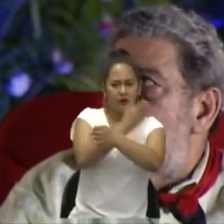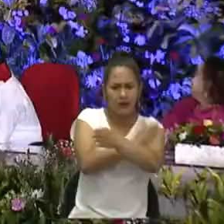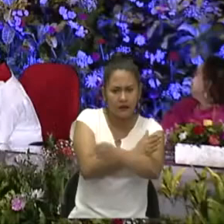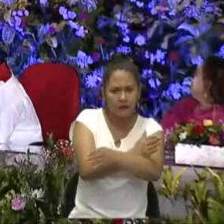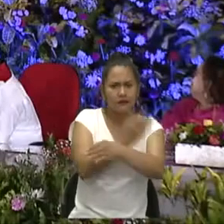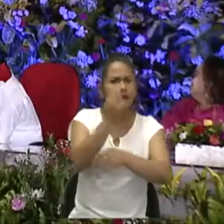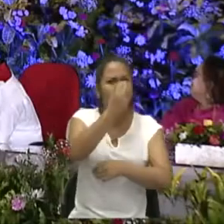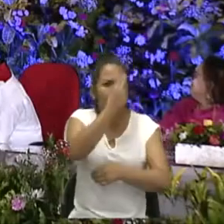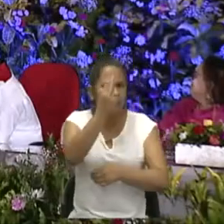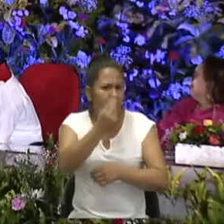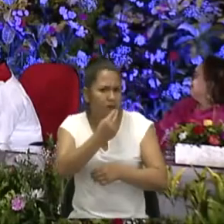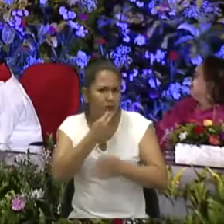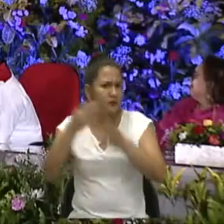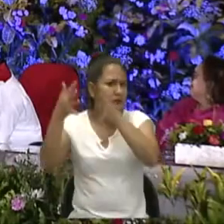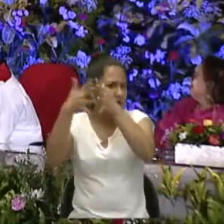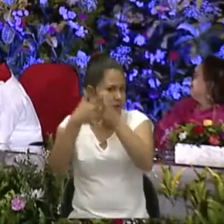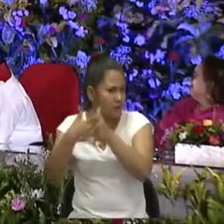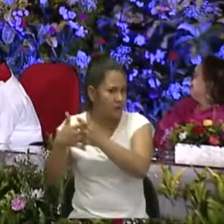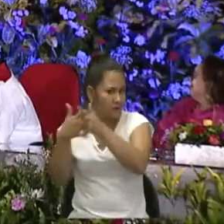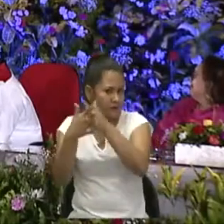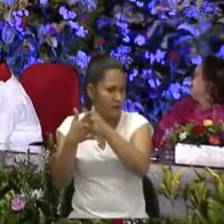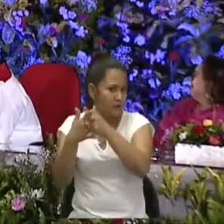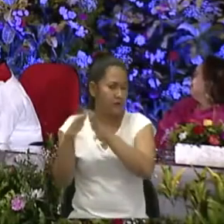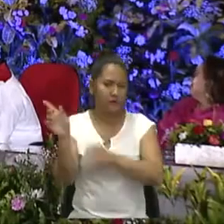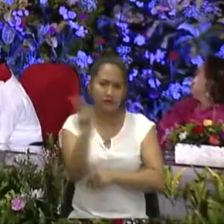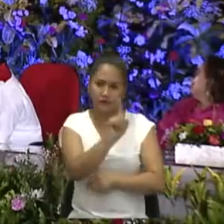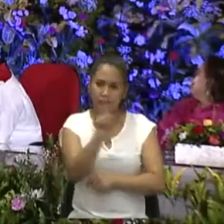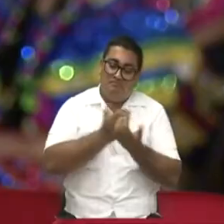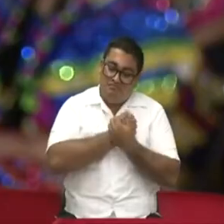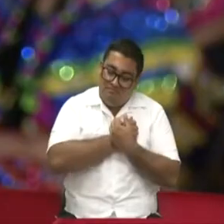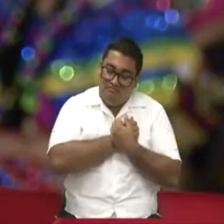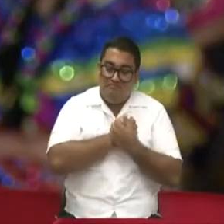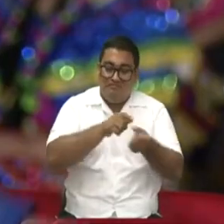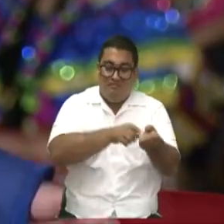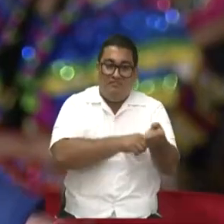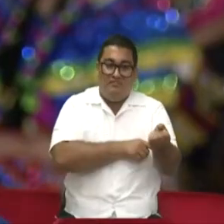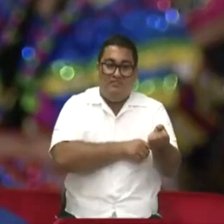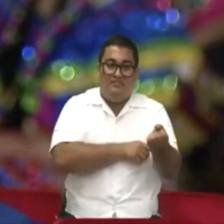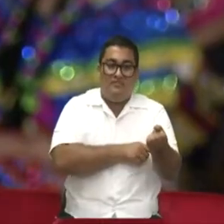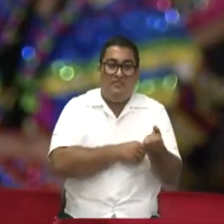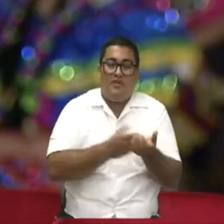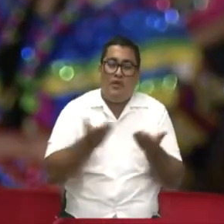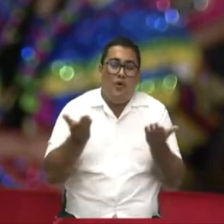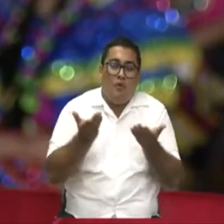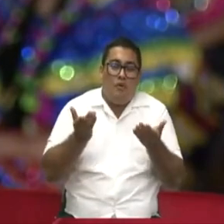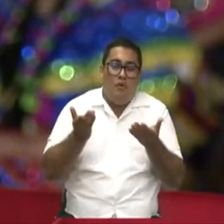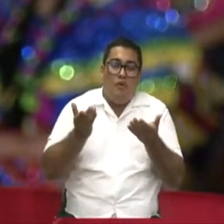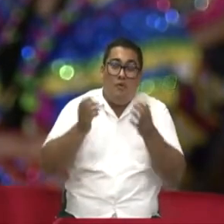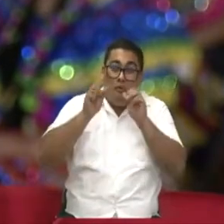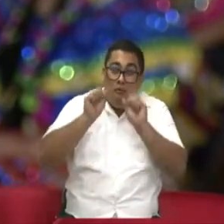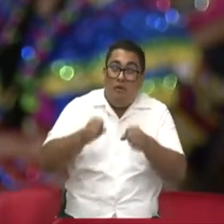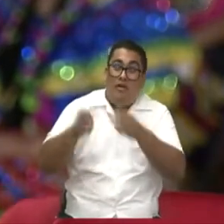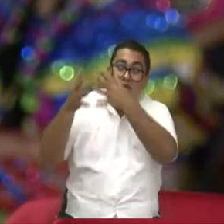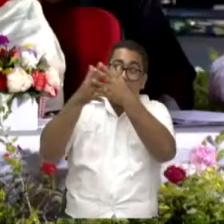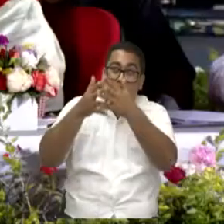y Nicaragua. El dictador rechazó cualquier posibilidad de diálogo. ¿Qué diablo? ¿Diálogo puede haber con el diablo?